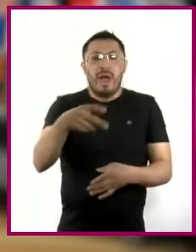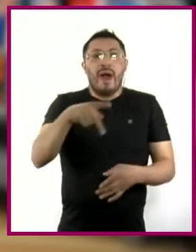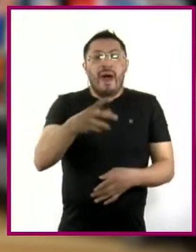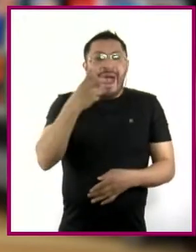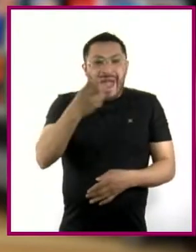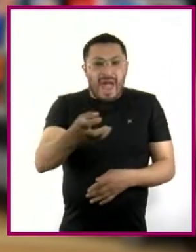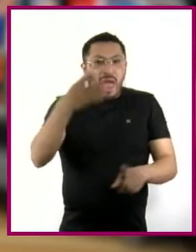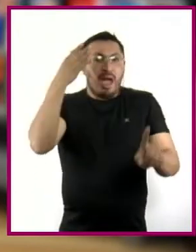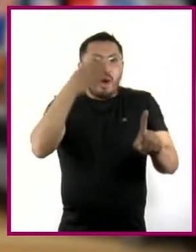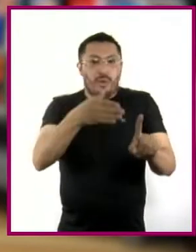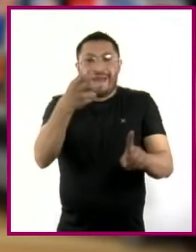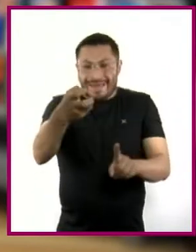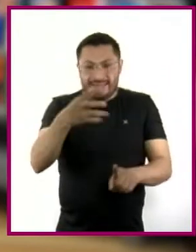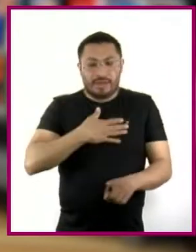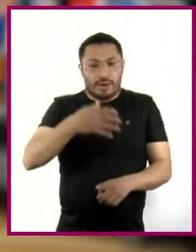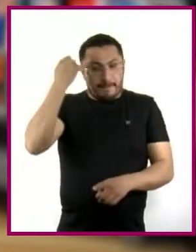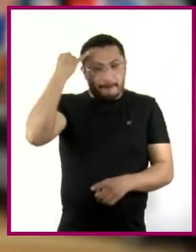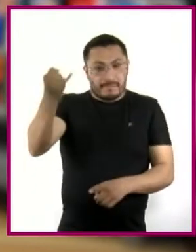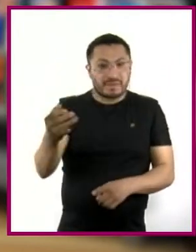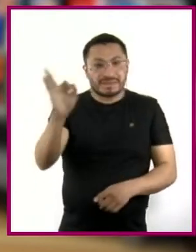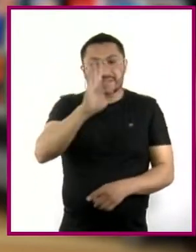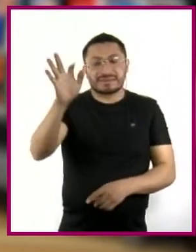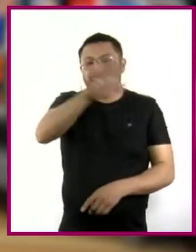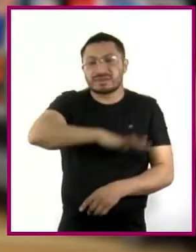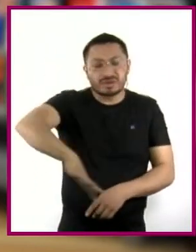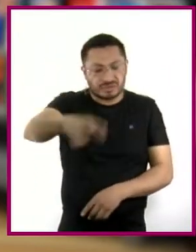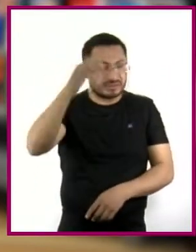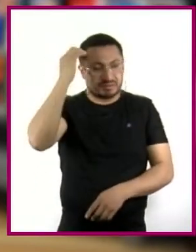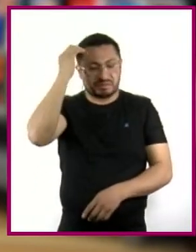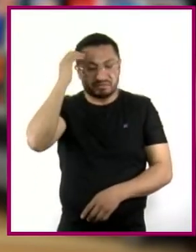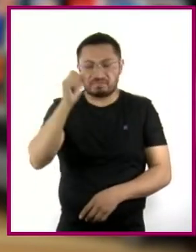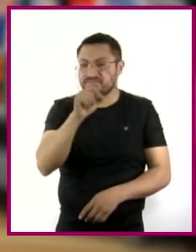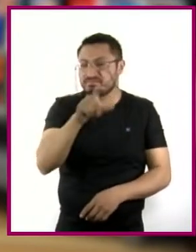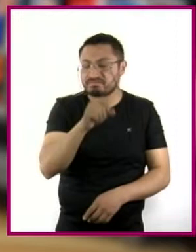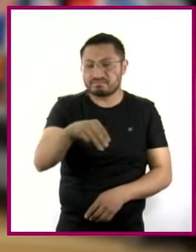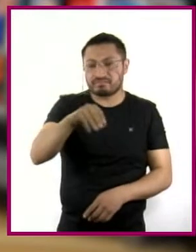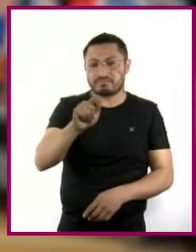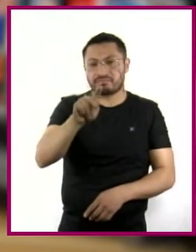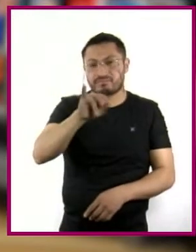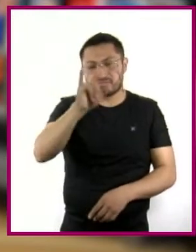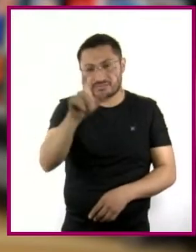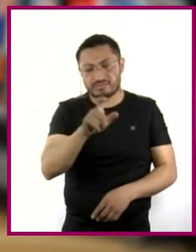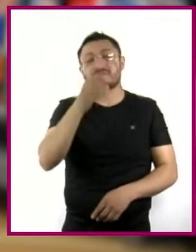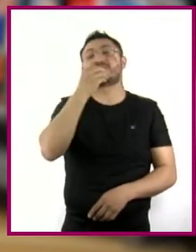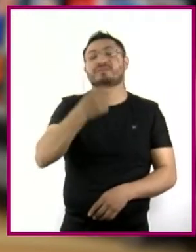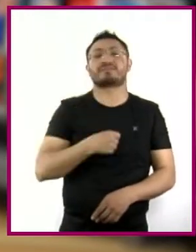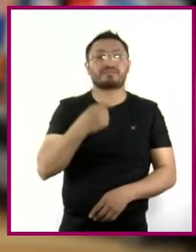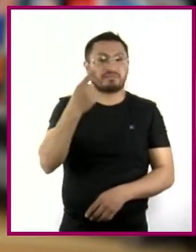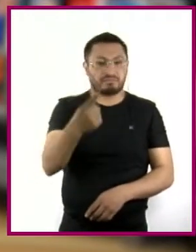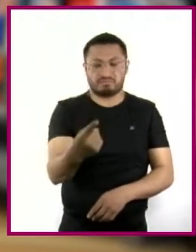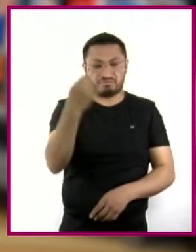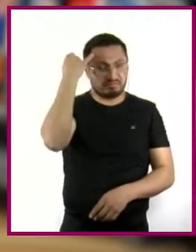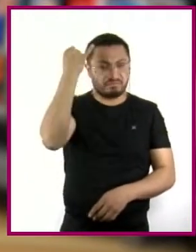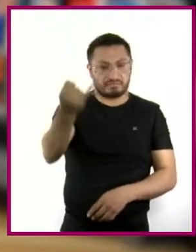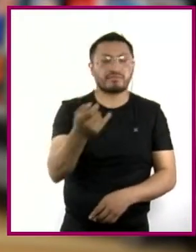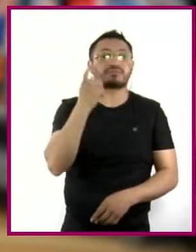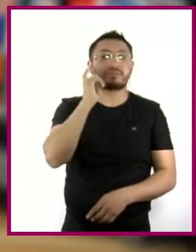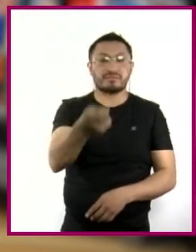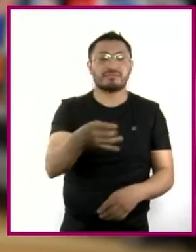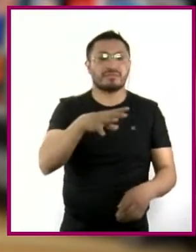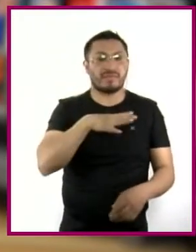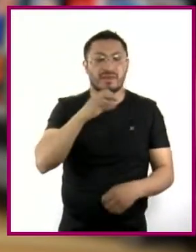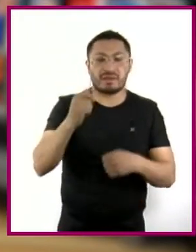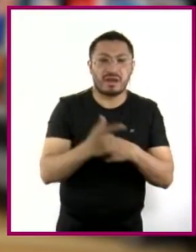justo mi punto. Si todos experimentaron la misma Matrix, aunque sea una ilusión, eso debe significar que hay algo además de las